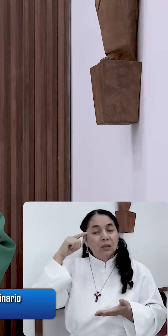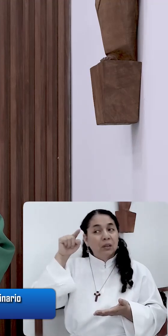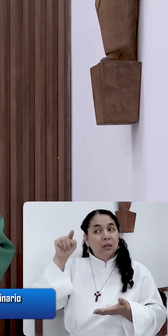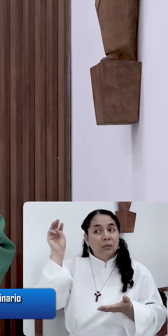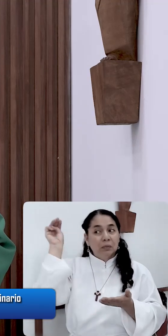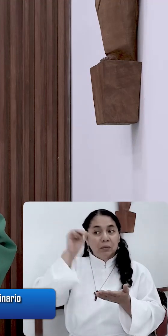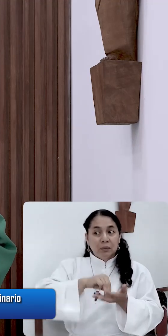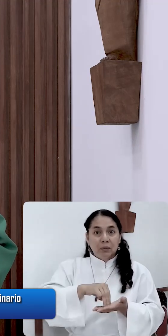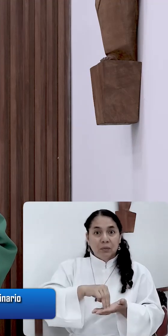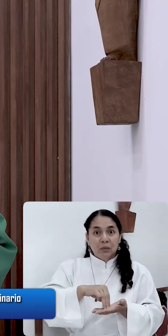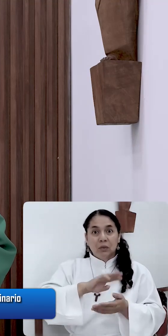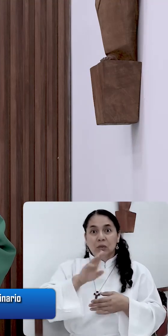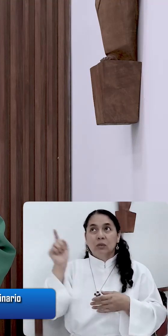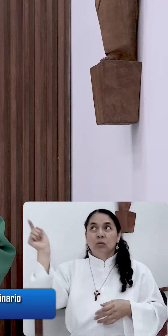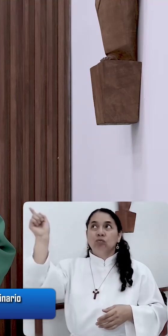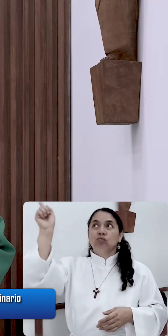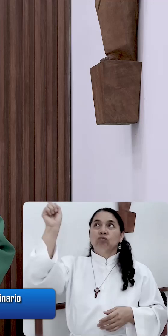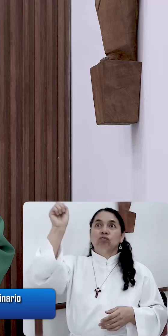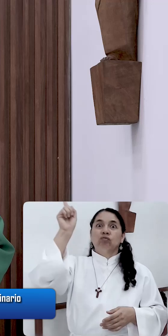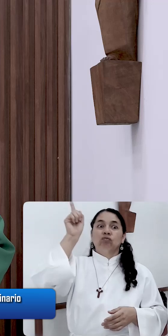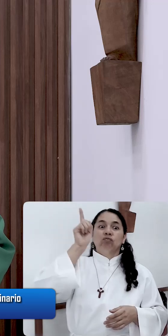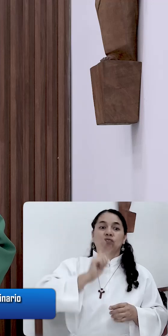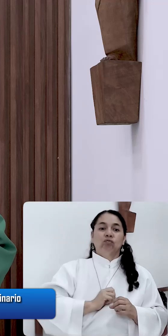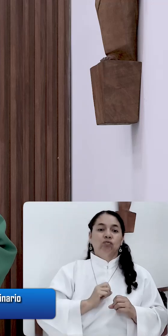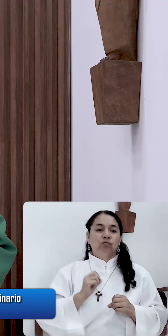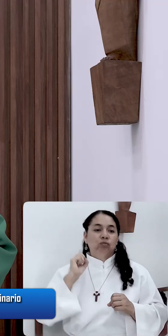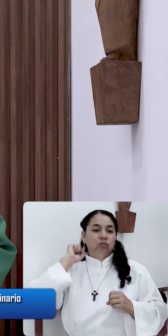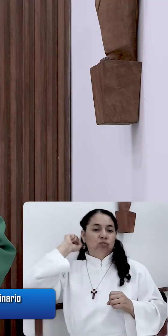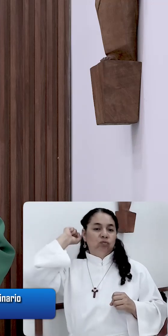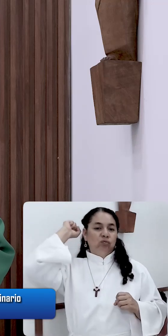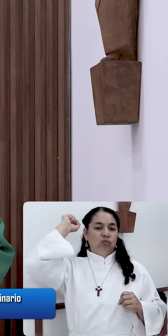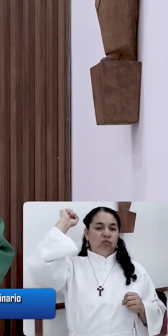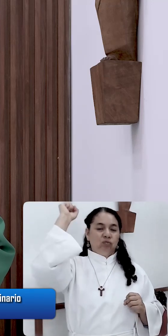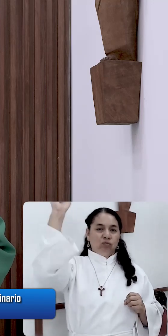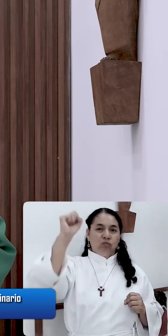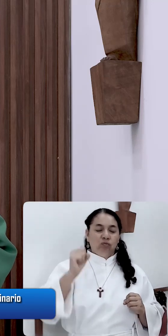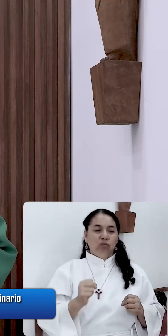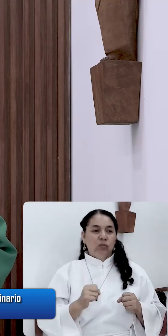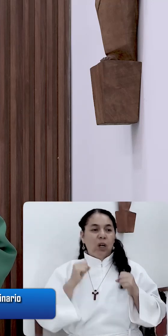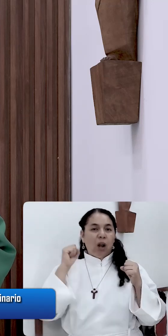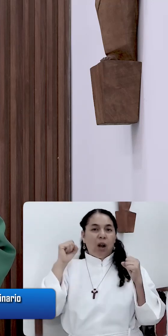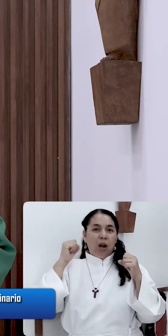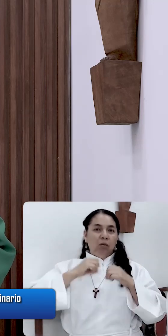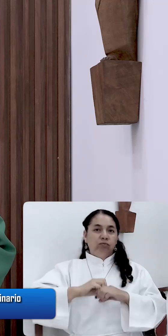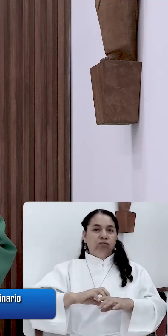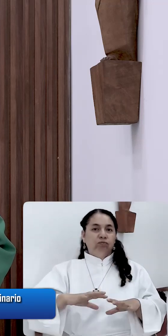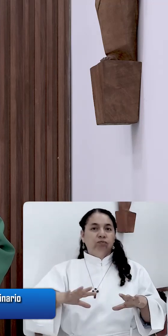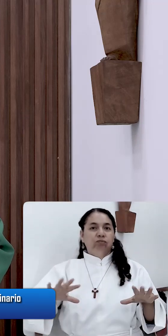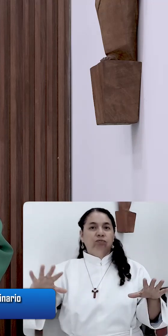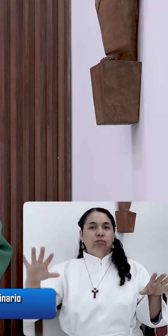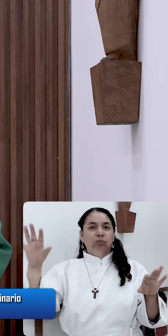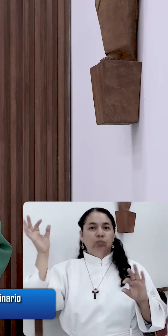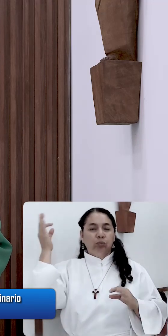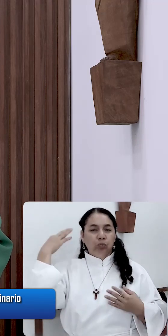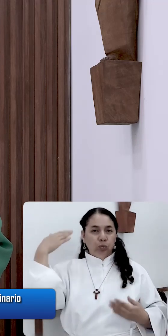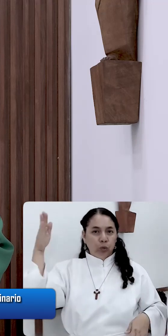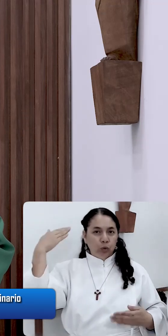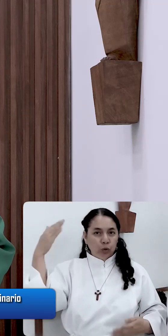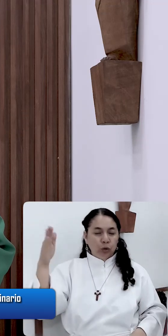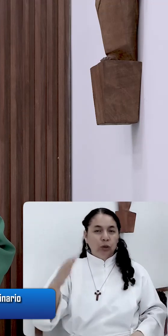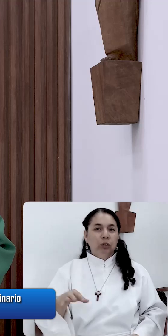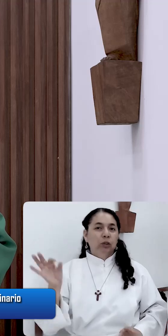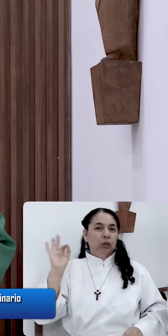iba a llegar todo victorioso, lleno de poder, todo tipo de poder, poder político,